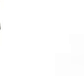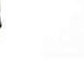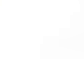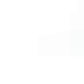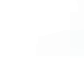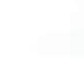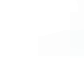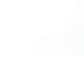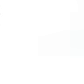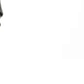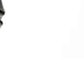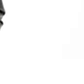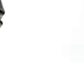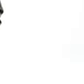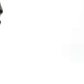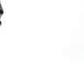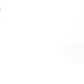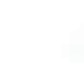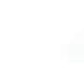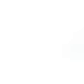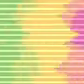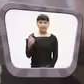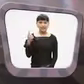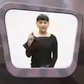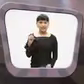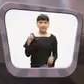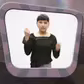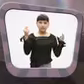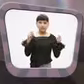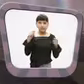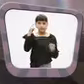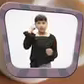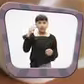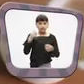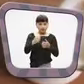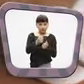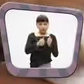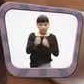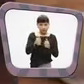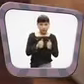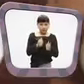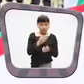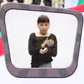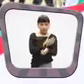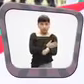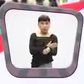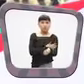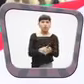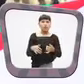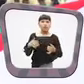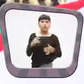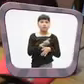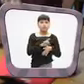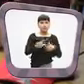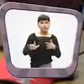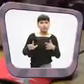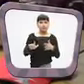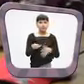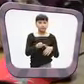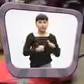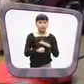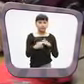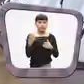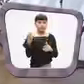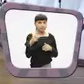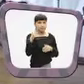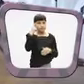que se va a disputar estos días en Sucre. Vamos a conocerlos. Para ir al torneo nacional, la semana pasada se jugó en La Paz el